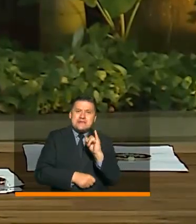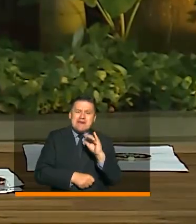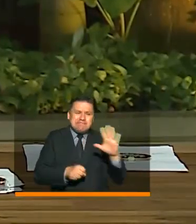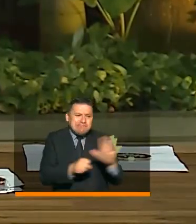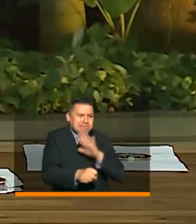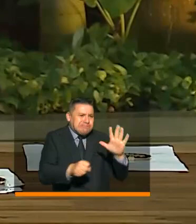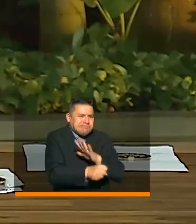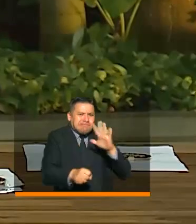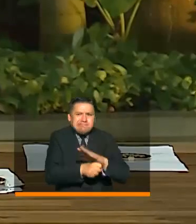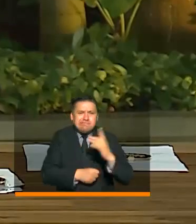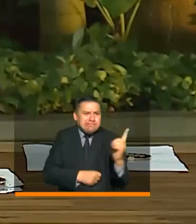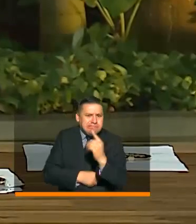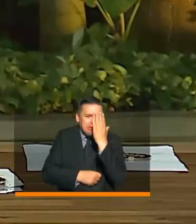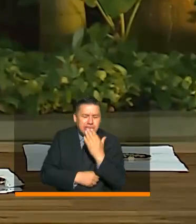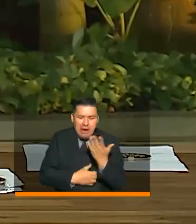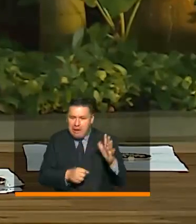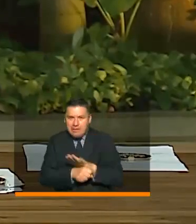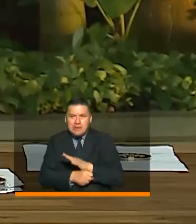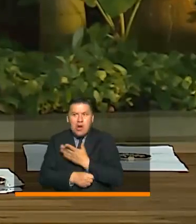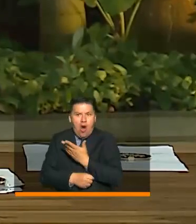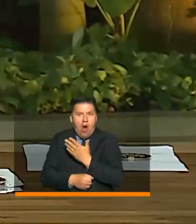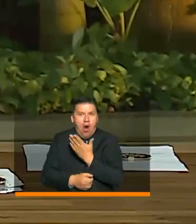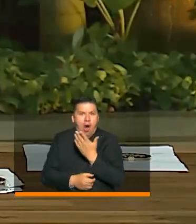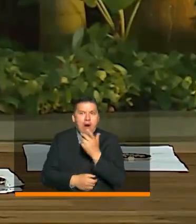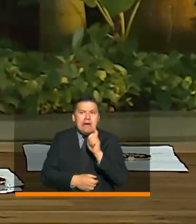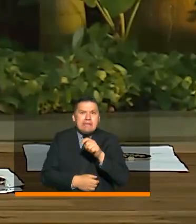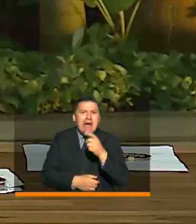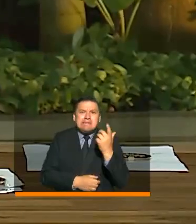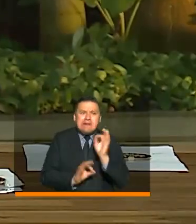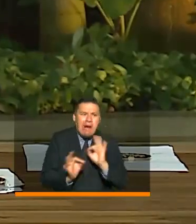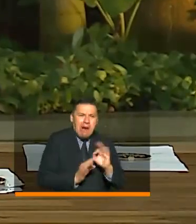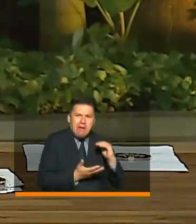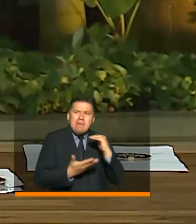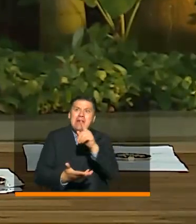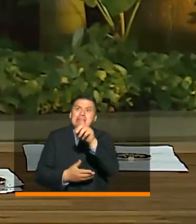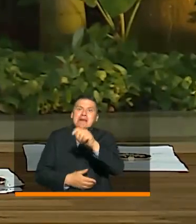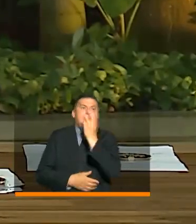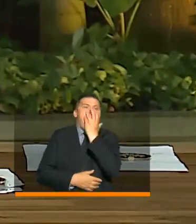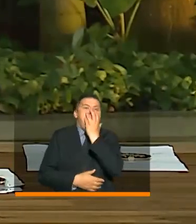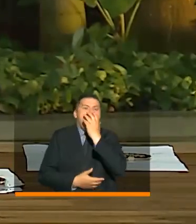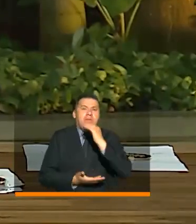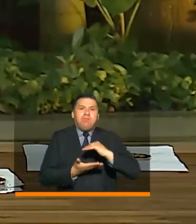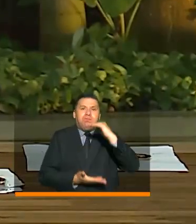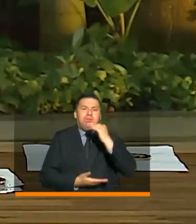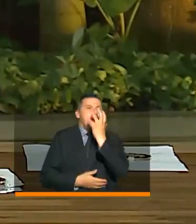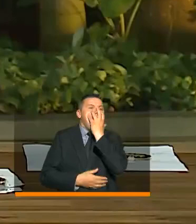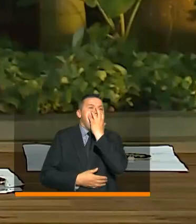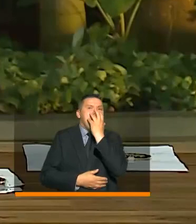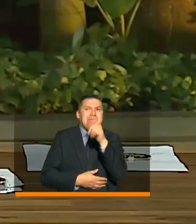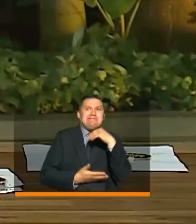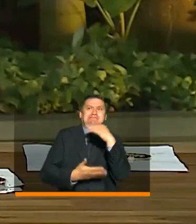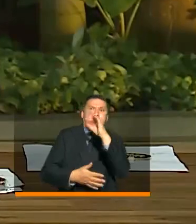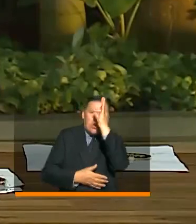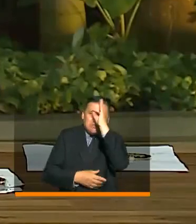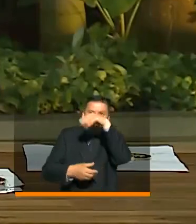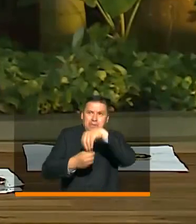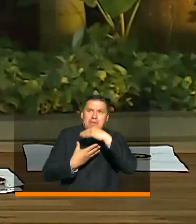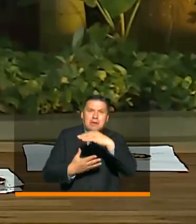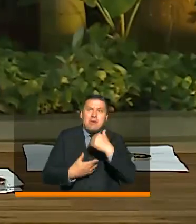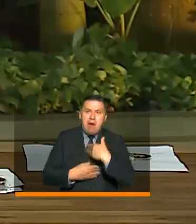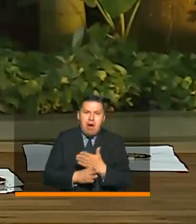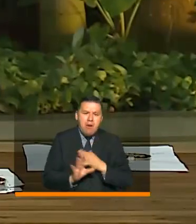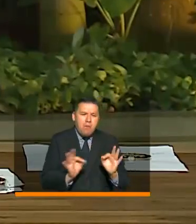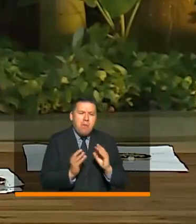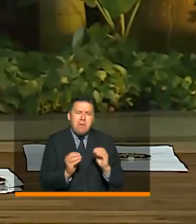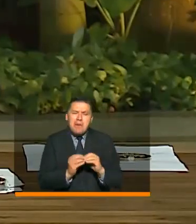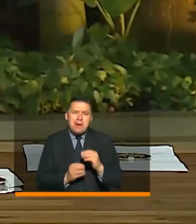se está también fortaleciendo el abastecimiento de ventiladores en aquellas ciudades que lo requieren. De hecho, estamos en este momento desplazando